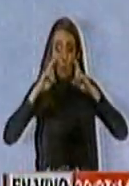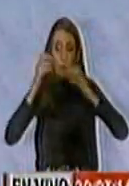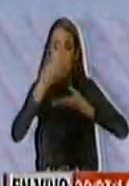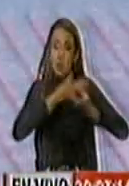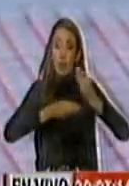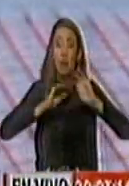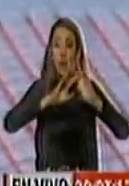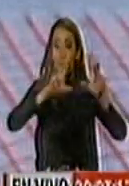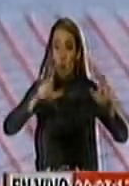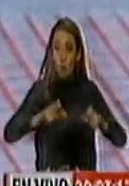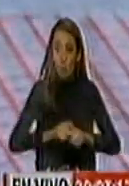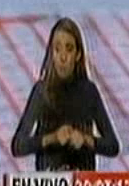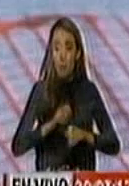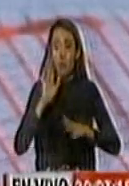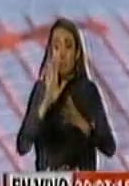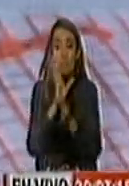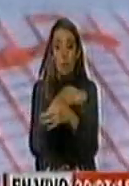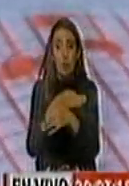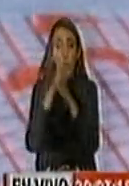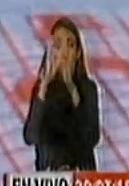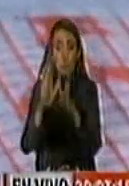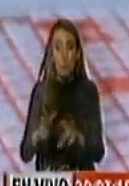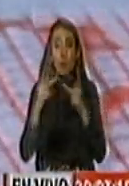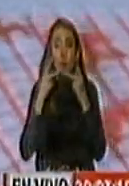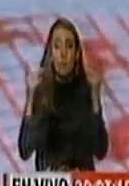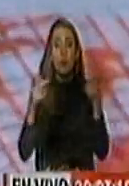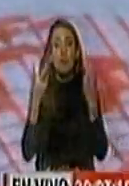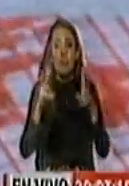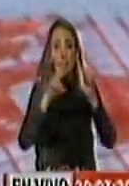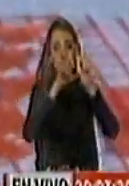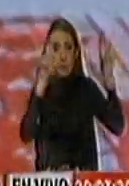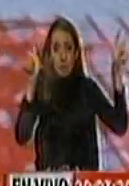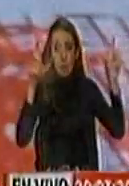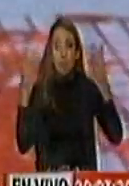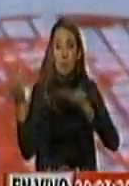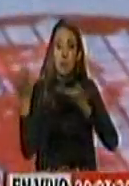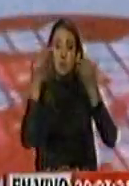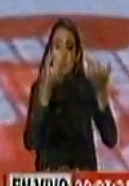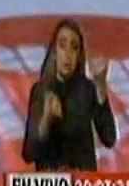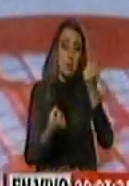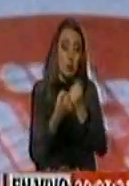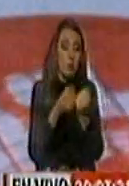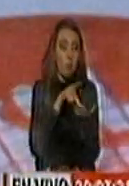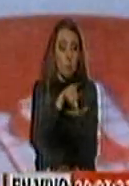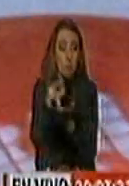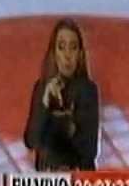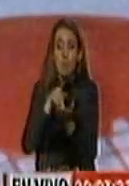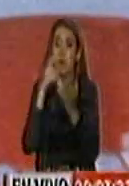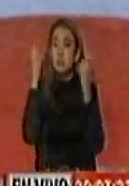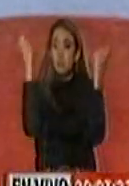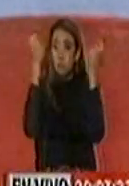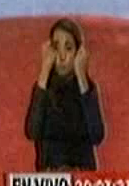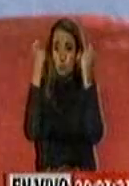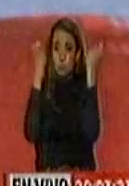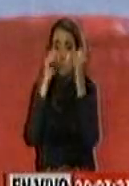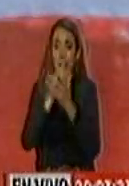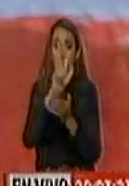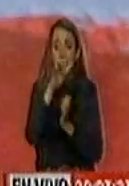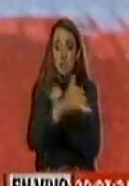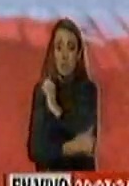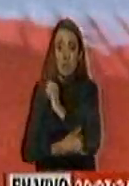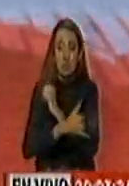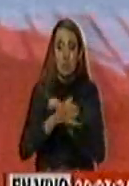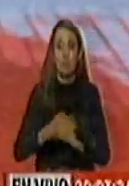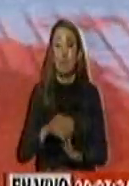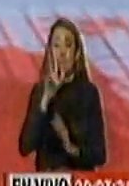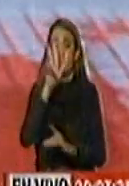corrupción que involucraría a funcionarios públicos y multinacionales en la entrega de aportes para campañas electorales del anterior gobierno.